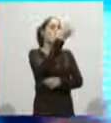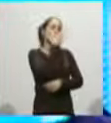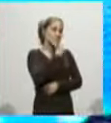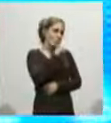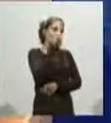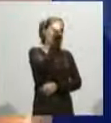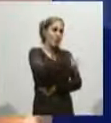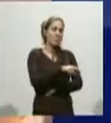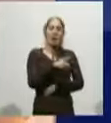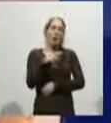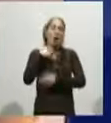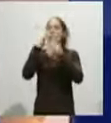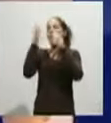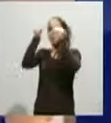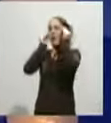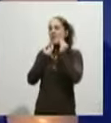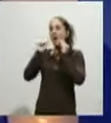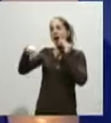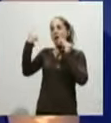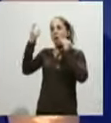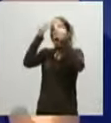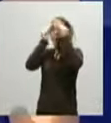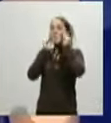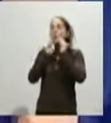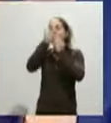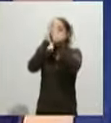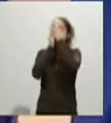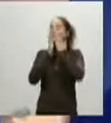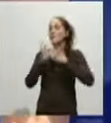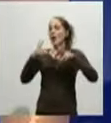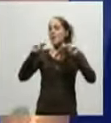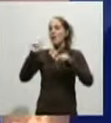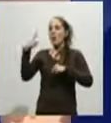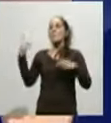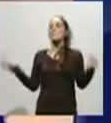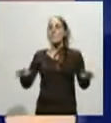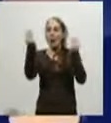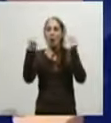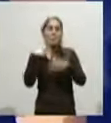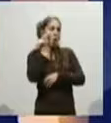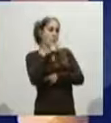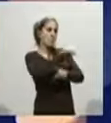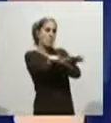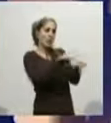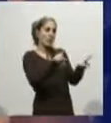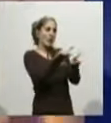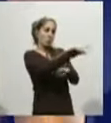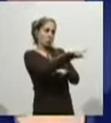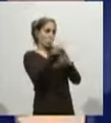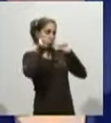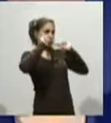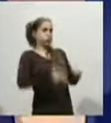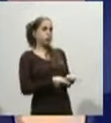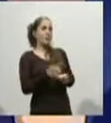luego me lo quito y francamente estoy mucho mejor. Pero yo para verte prohibida te veo como muy decidida, ¿eh? Es solo un nombre